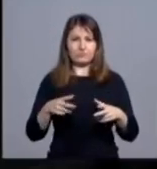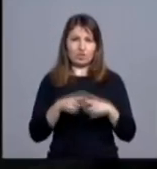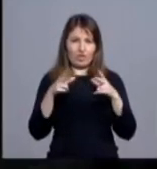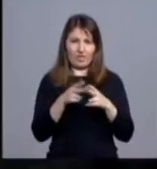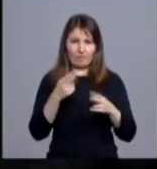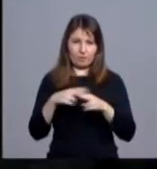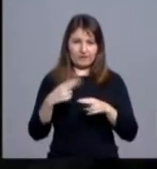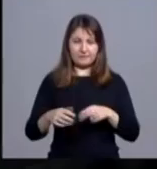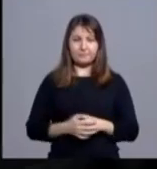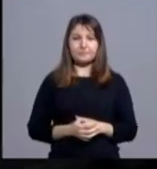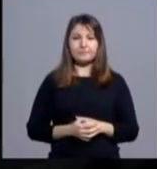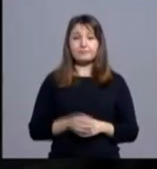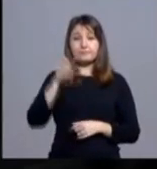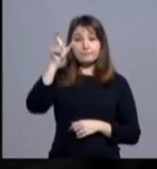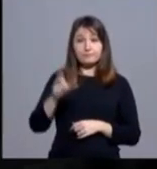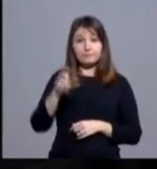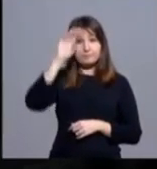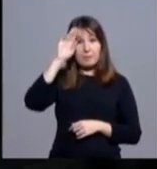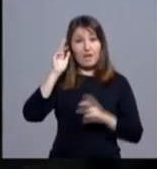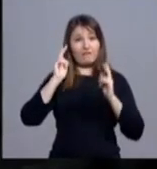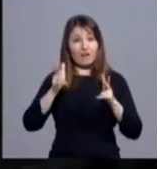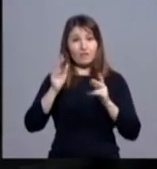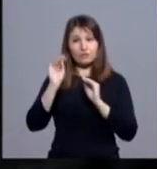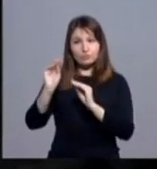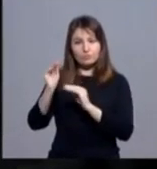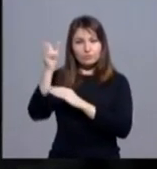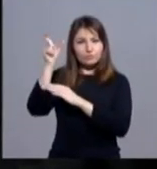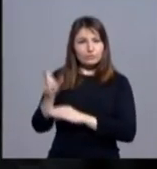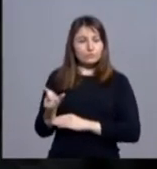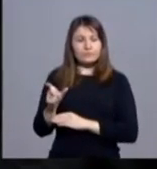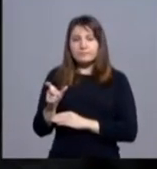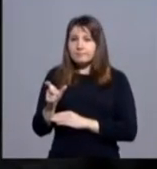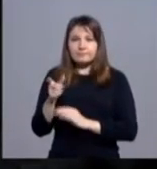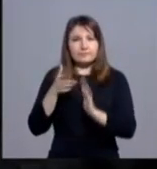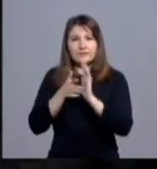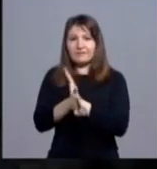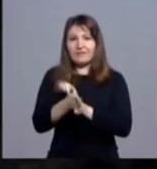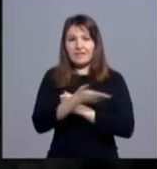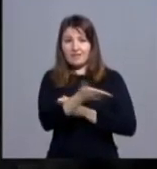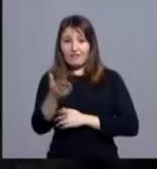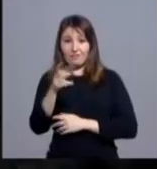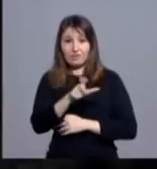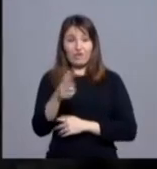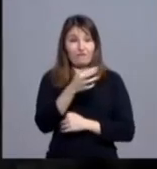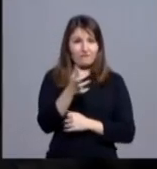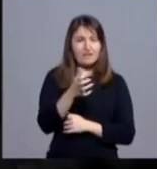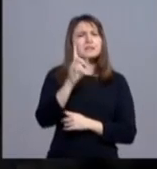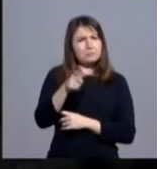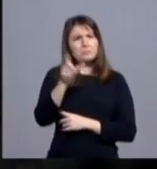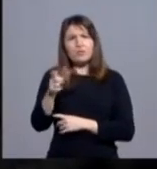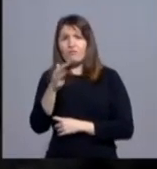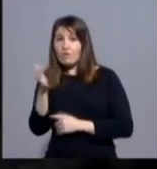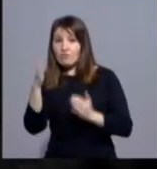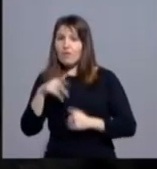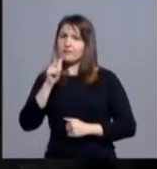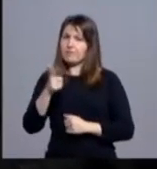figura del Papa Francisco ha significado para los creyentes, pero también para los no